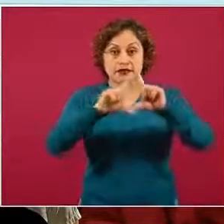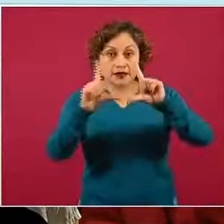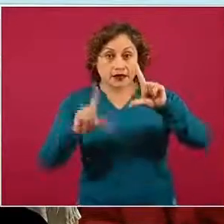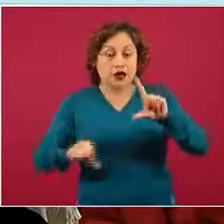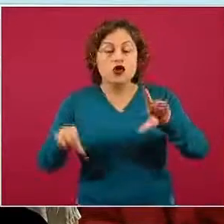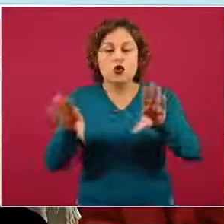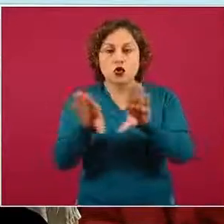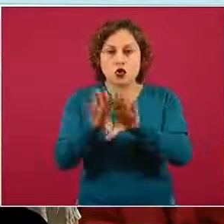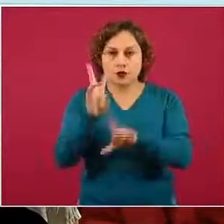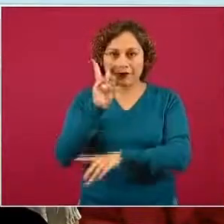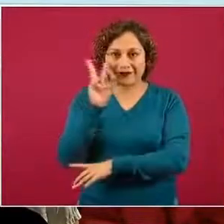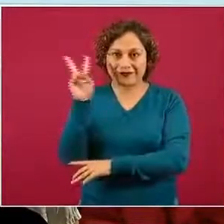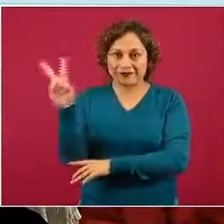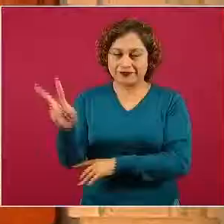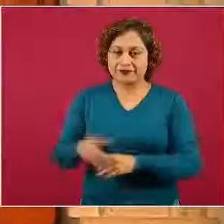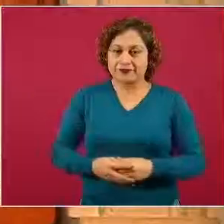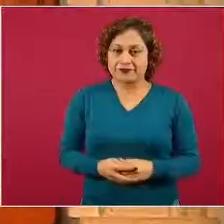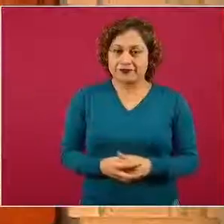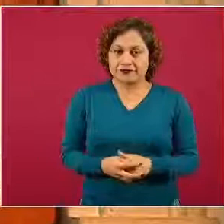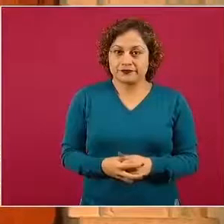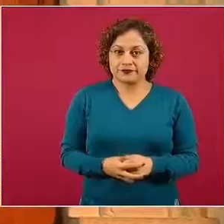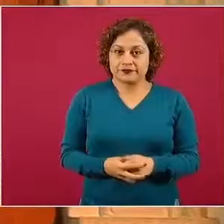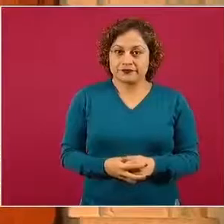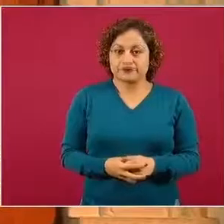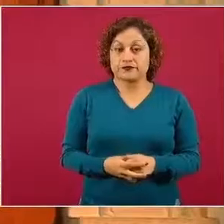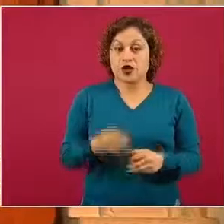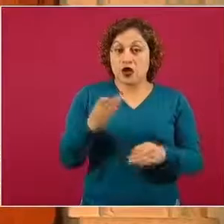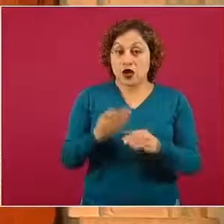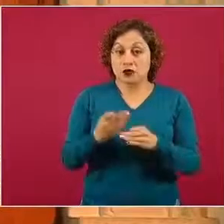Mexicana. Hasta el momento son más de